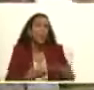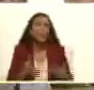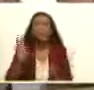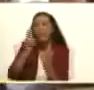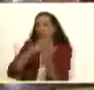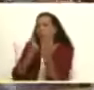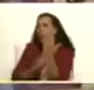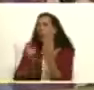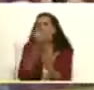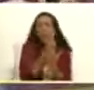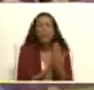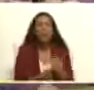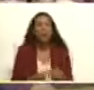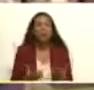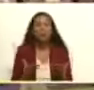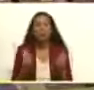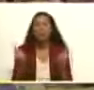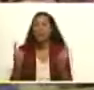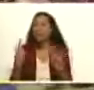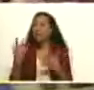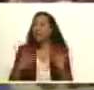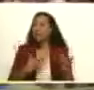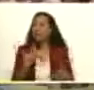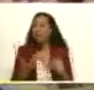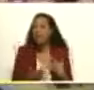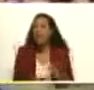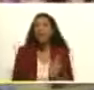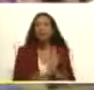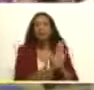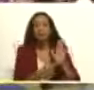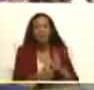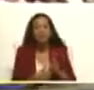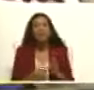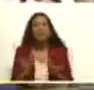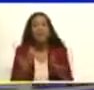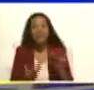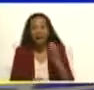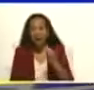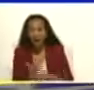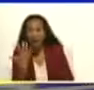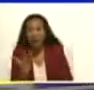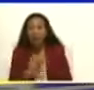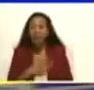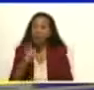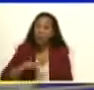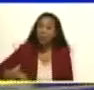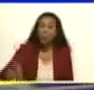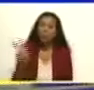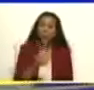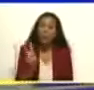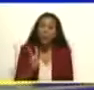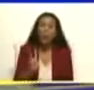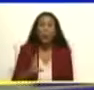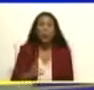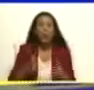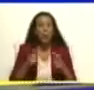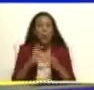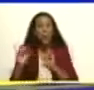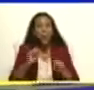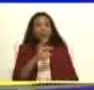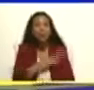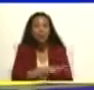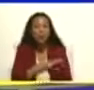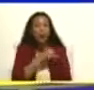pintura. Es decir, hay una gran diversidad que se está desarrollando en la totalidad del territorio venezolano, en la totalidad de los